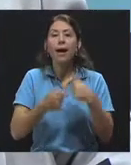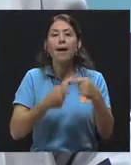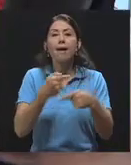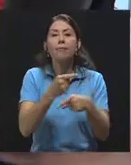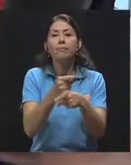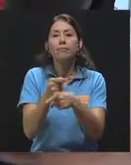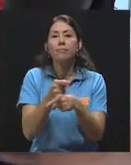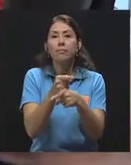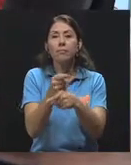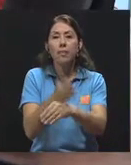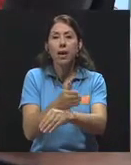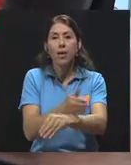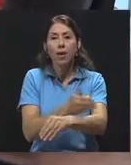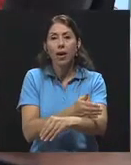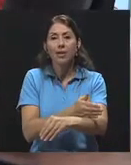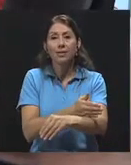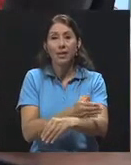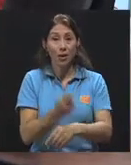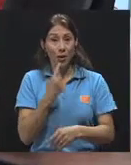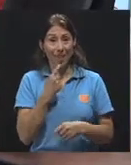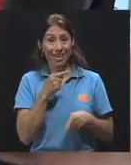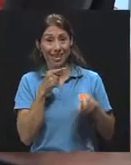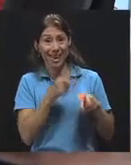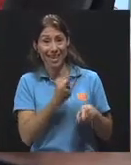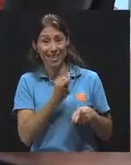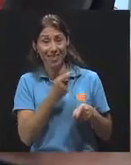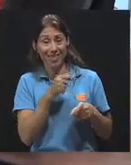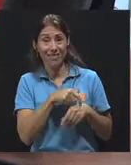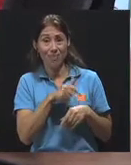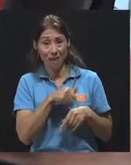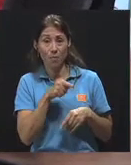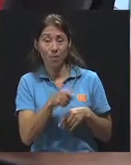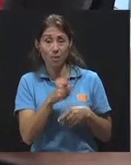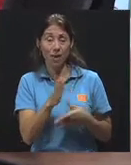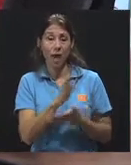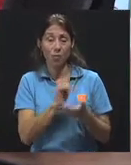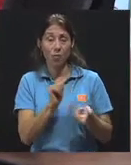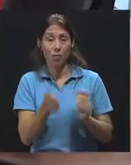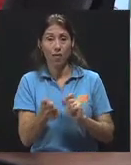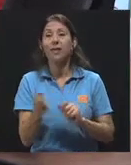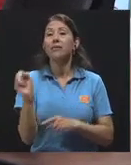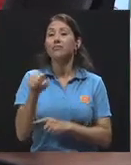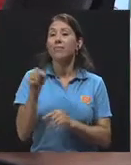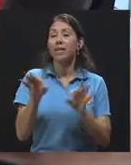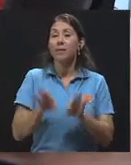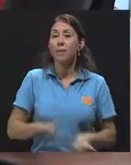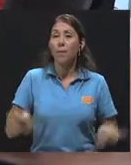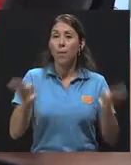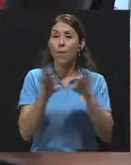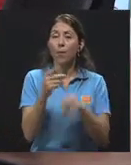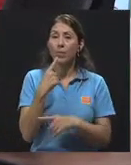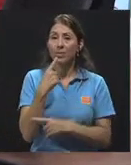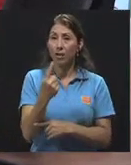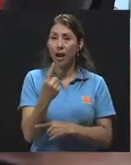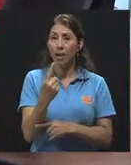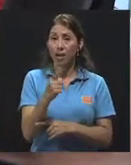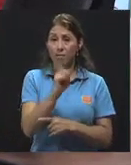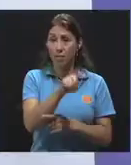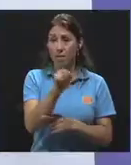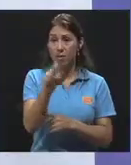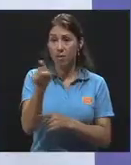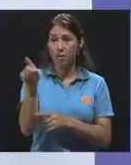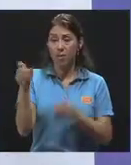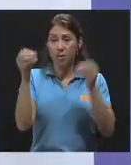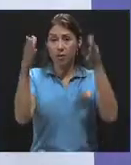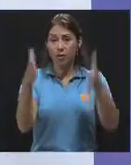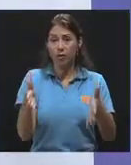hacerle las mejoras. Eso que, uh-huh. que decía Alexandra del tiempo, uh-huh. ajá, ¿verdad? Además es súper importante como mencionar que los